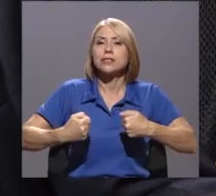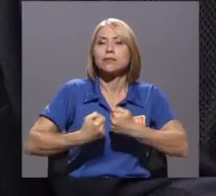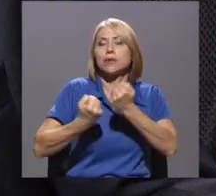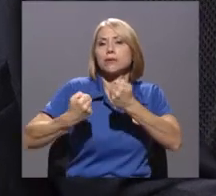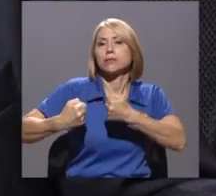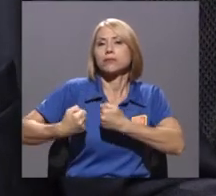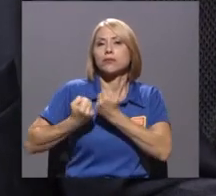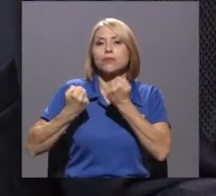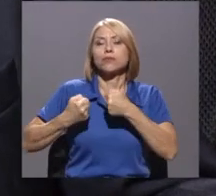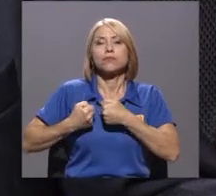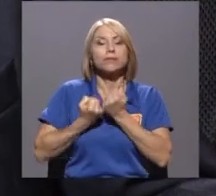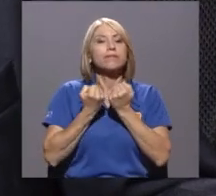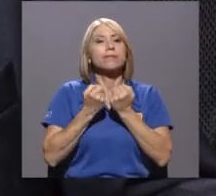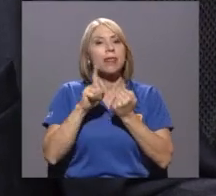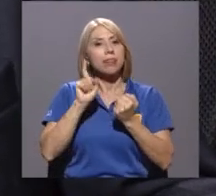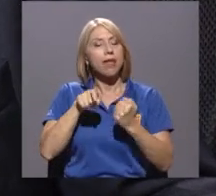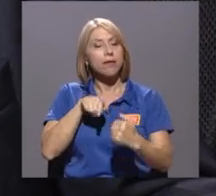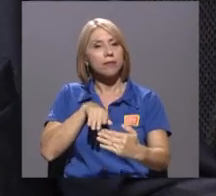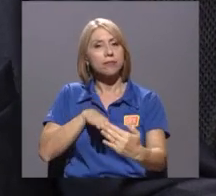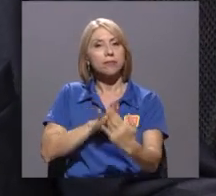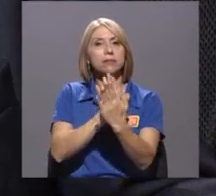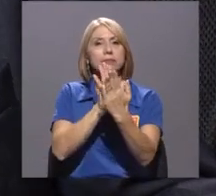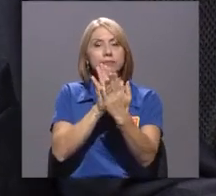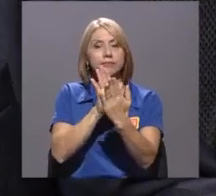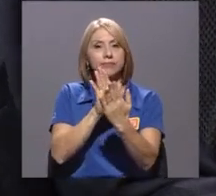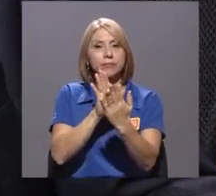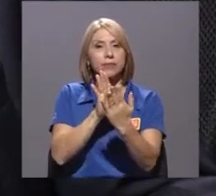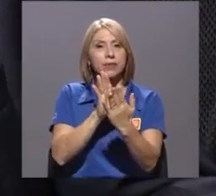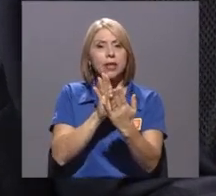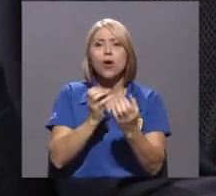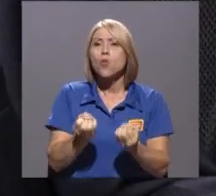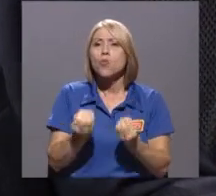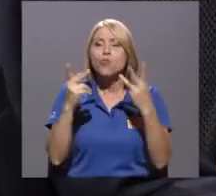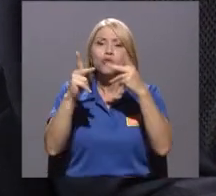falta los flujos migratorios